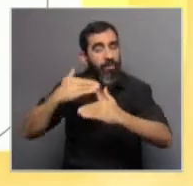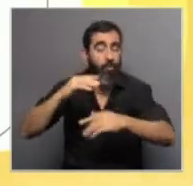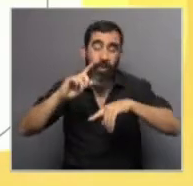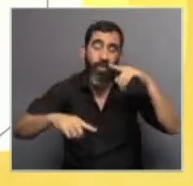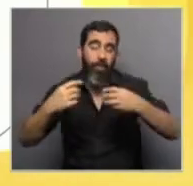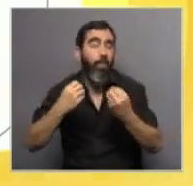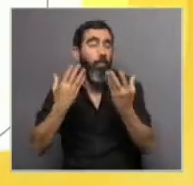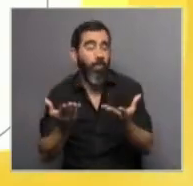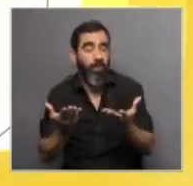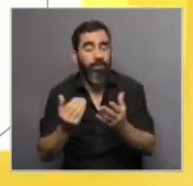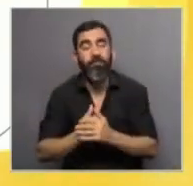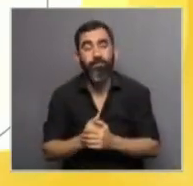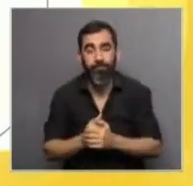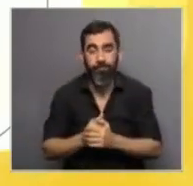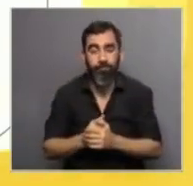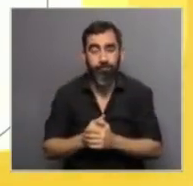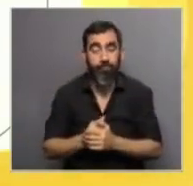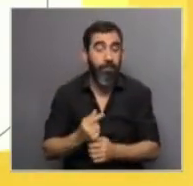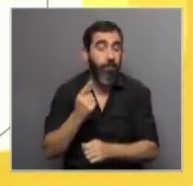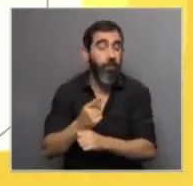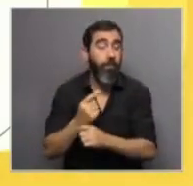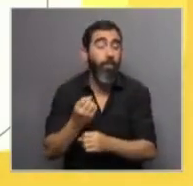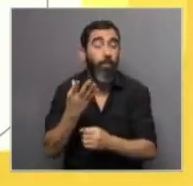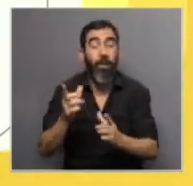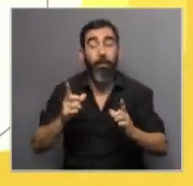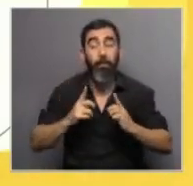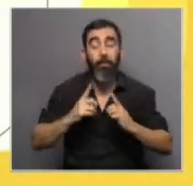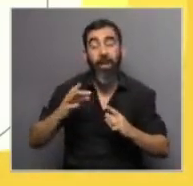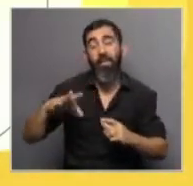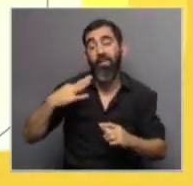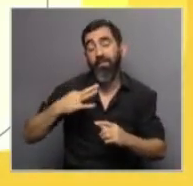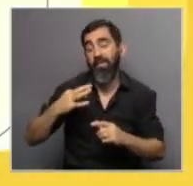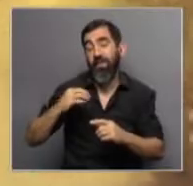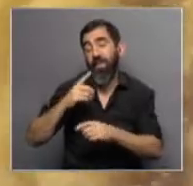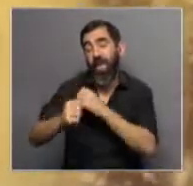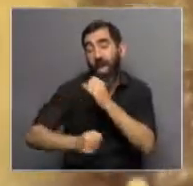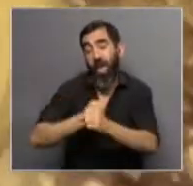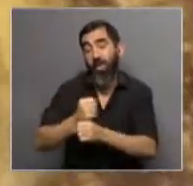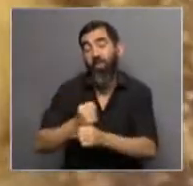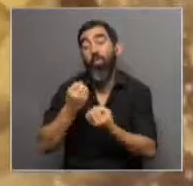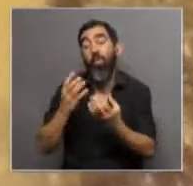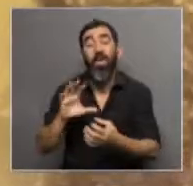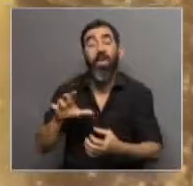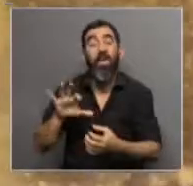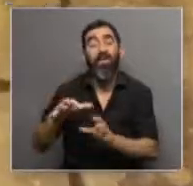varias razones. En primer lugar, por la expectativa de vida, porque es un cáncer que depende